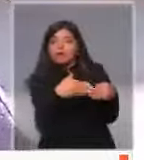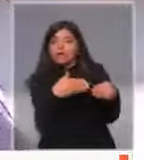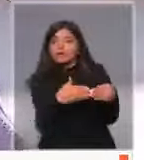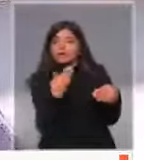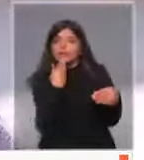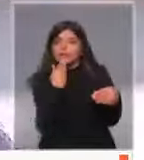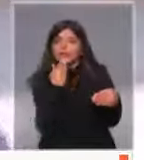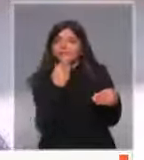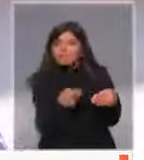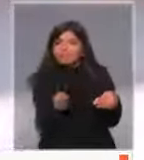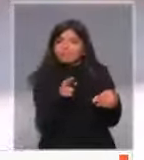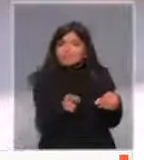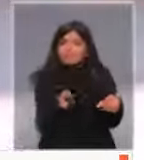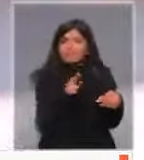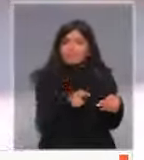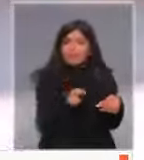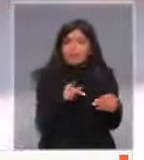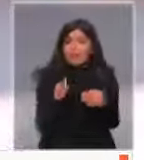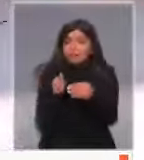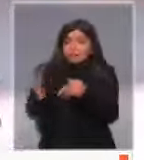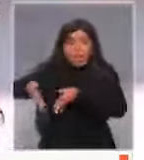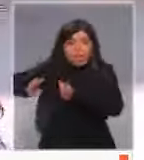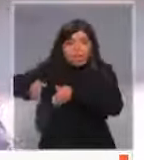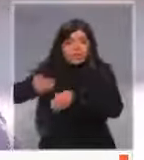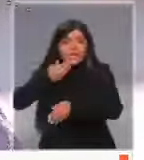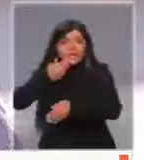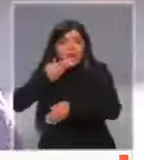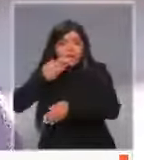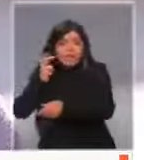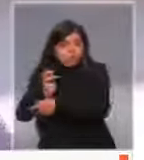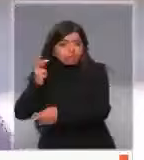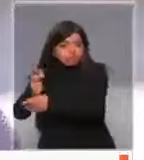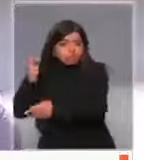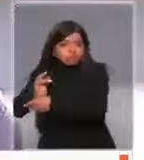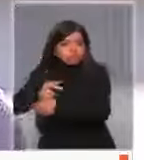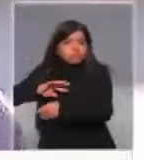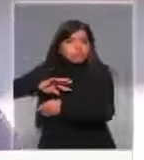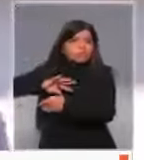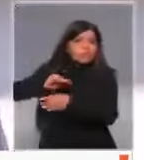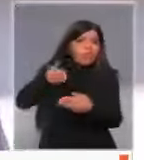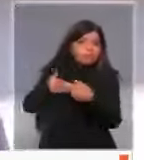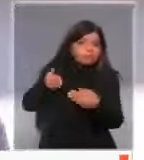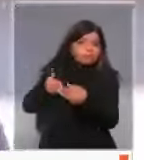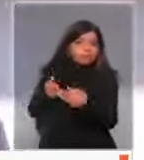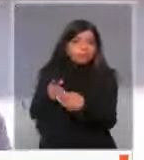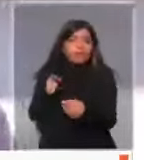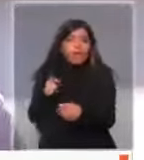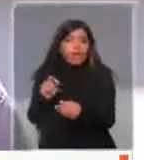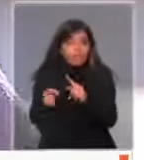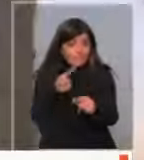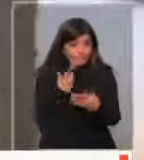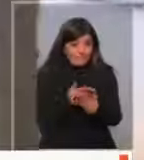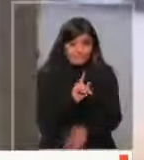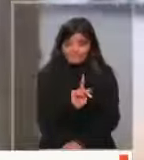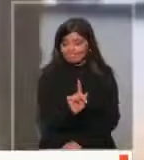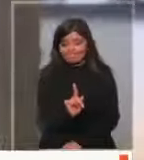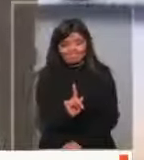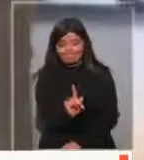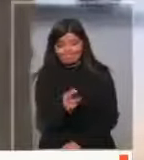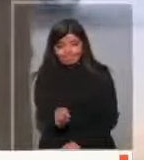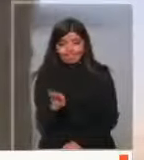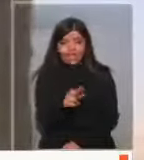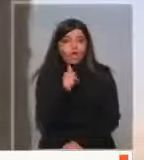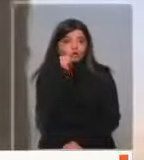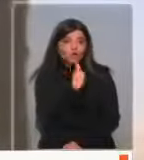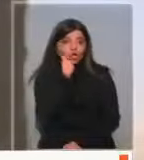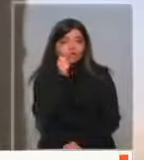también. Entonces, y aquí en este pasaje también hubo una encerrona, entonces no es primera vez que pasa. Yo todos los días